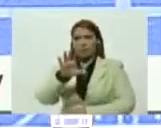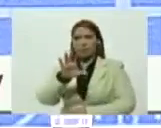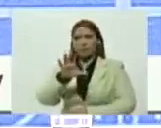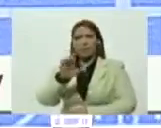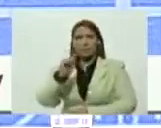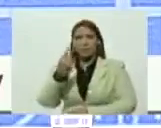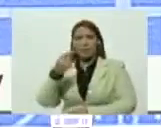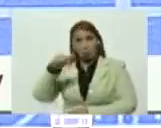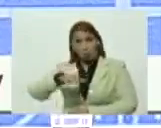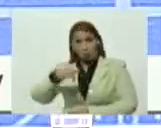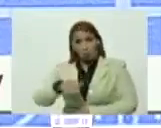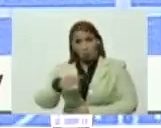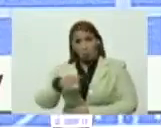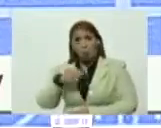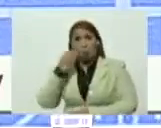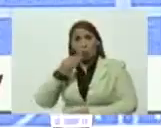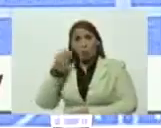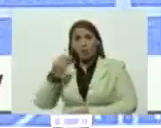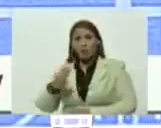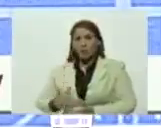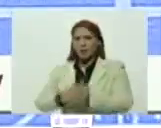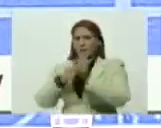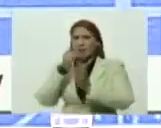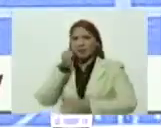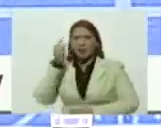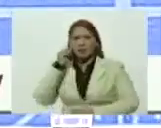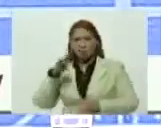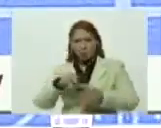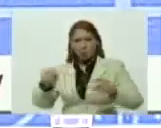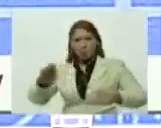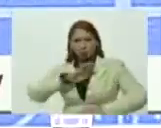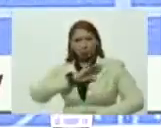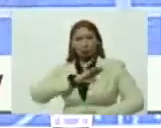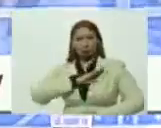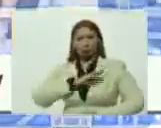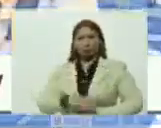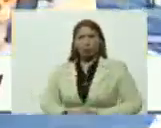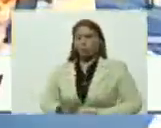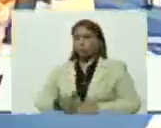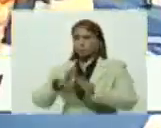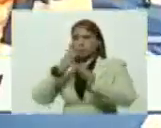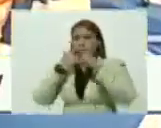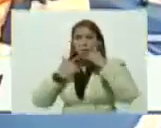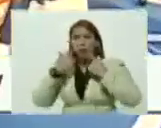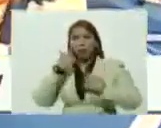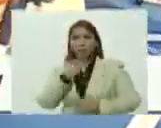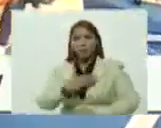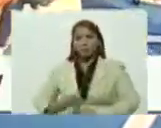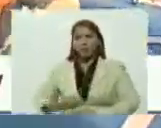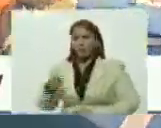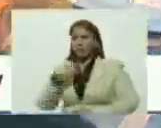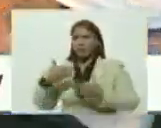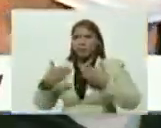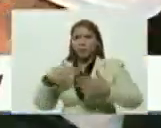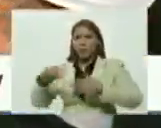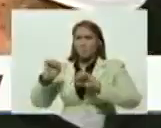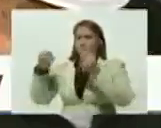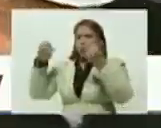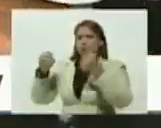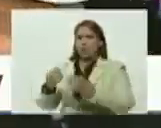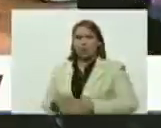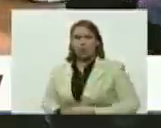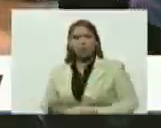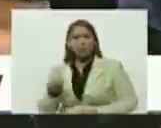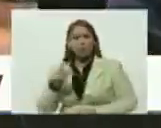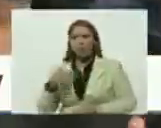Hoy estos jóvenes, líderes, lideresas de su territorio, detuvieron su llanto, presidente. No les importó bloqueo, no les